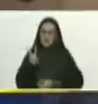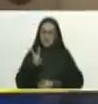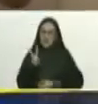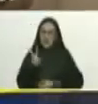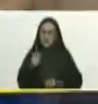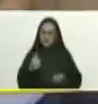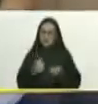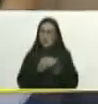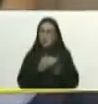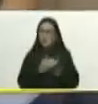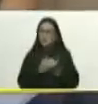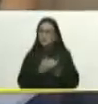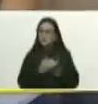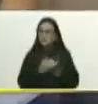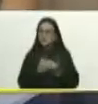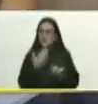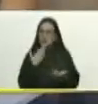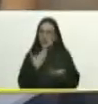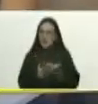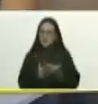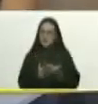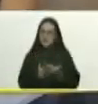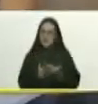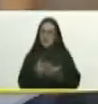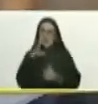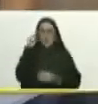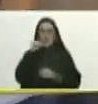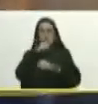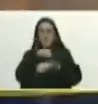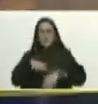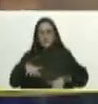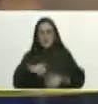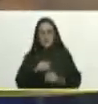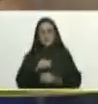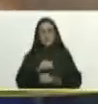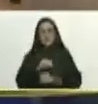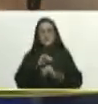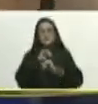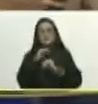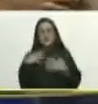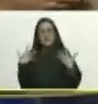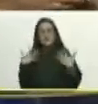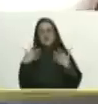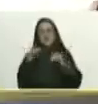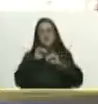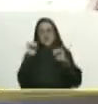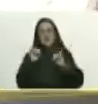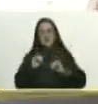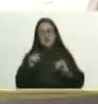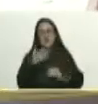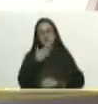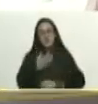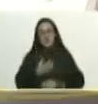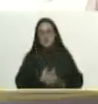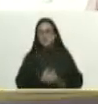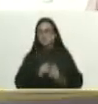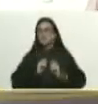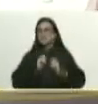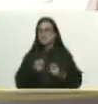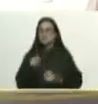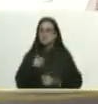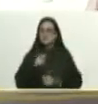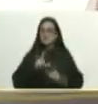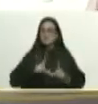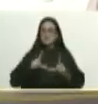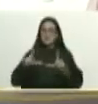que ha estado al frente. Gracias, mil gracias. Dios los bendiga. Feliz amén, Navidad. Amén, amén. Aquí le entrega el título de propiedad a la jefa.